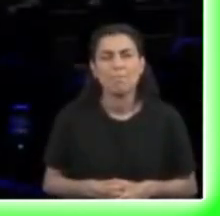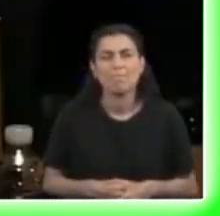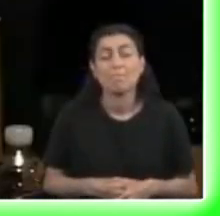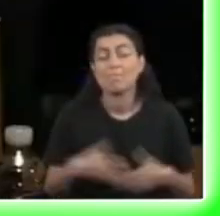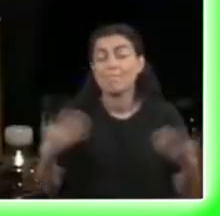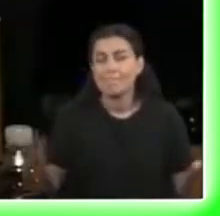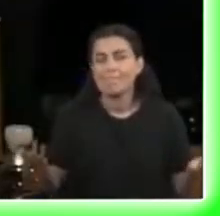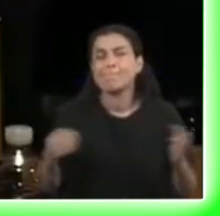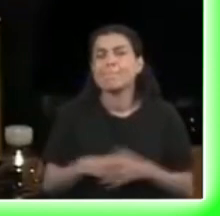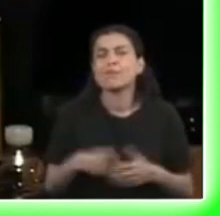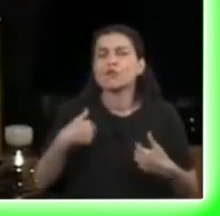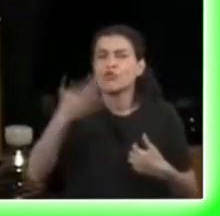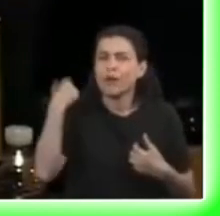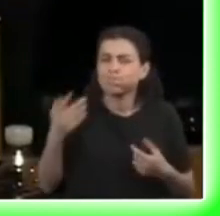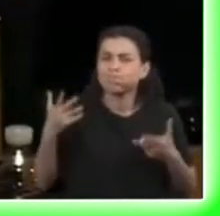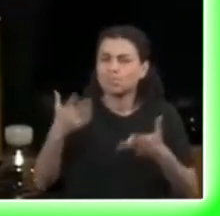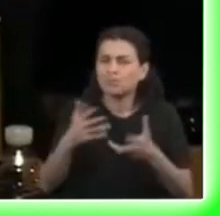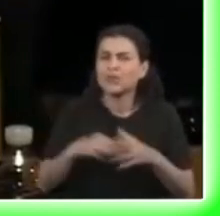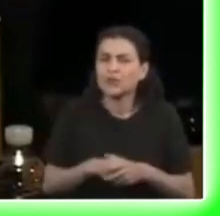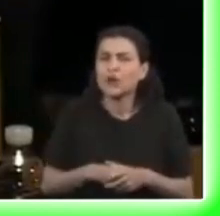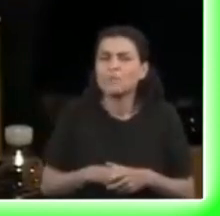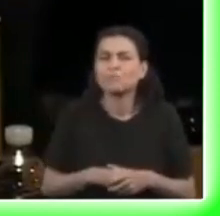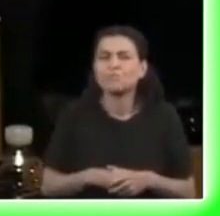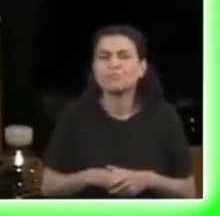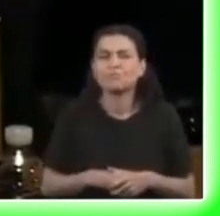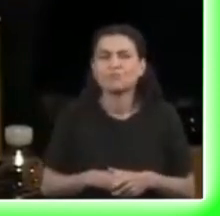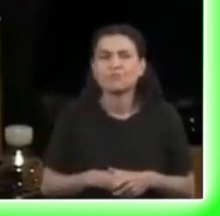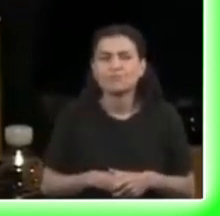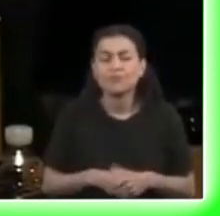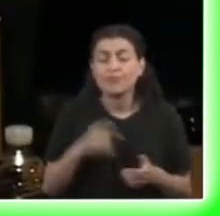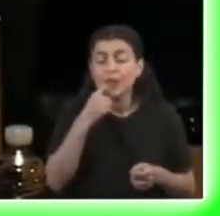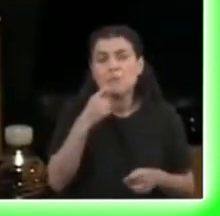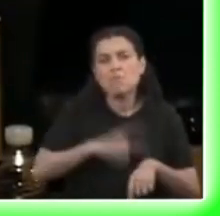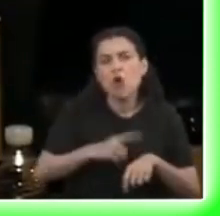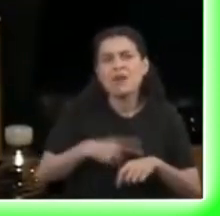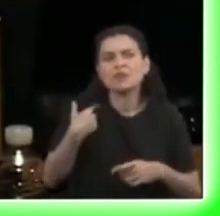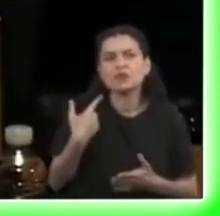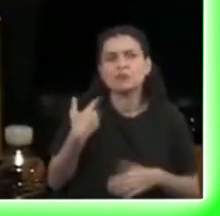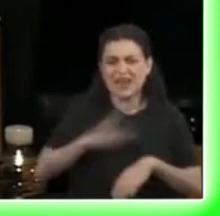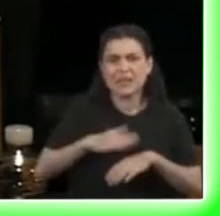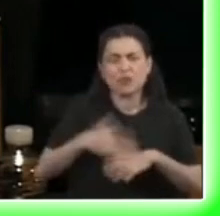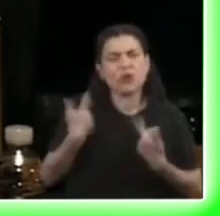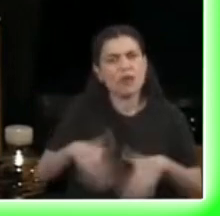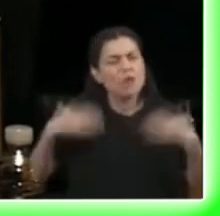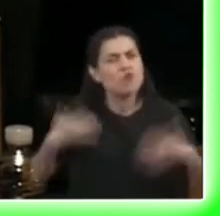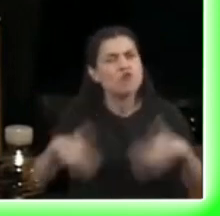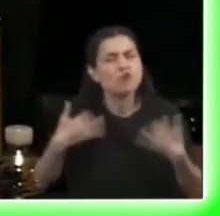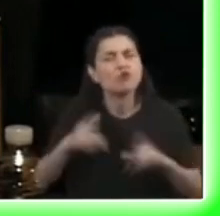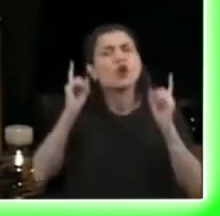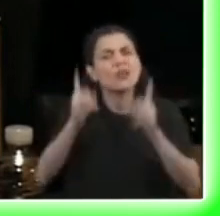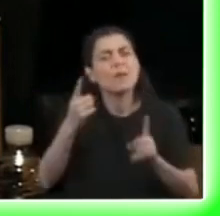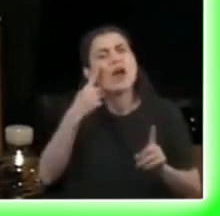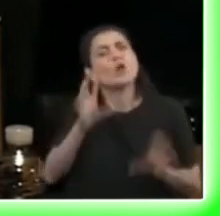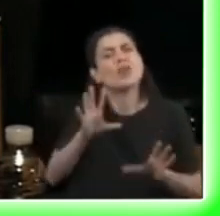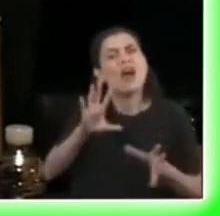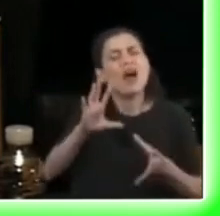Por lo tanto, como les decía, a mayor nivel de responsabilidad, mayor influencia. Es decir, tienen